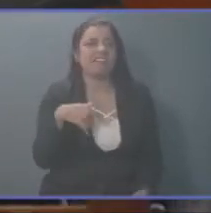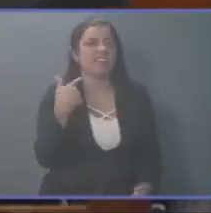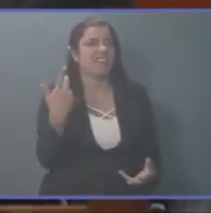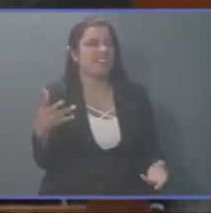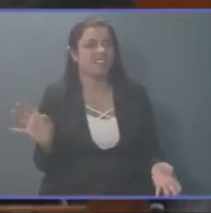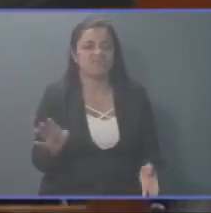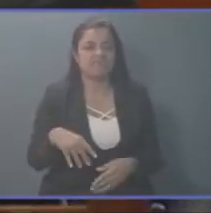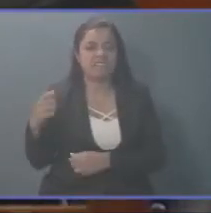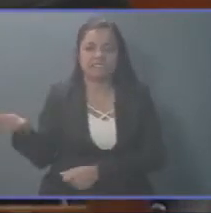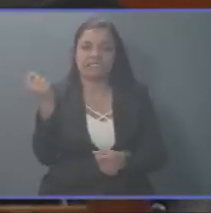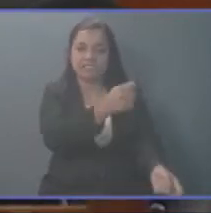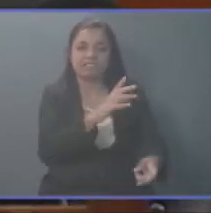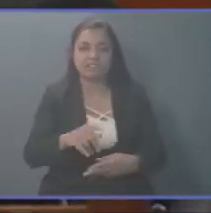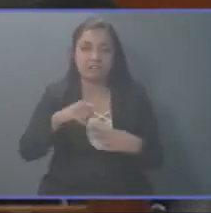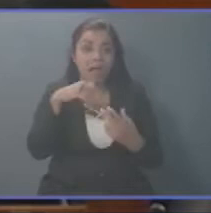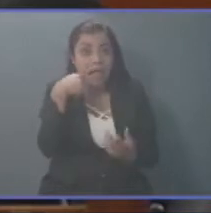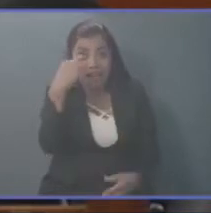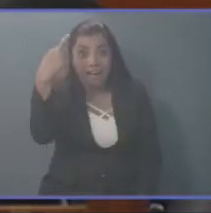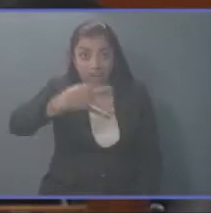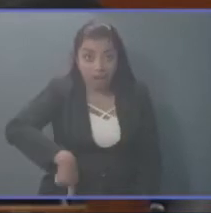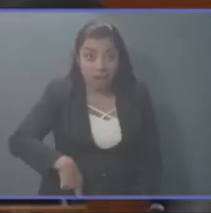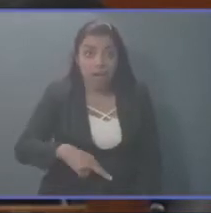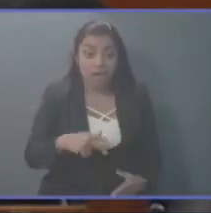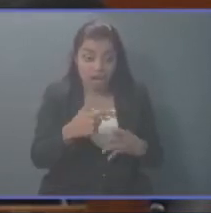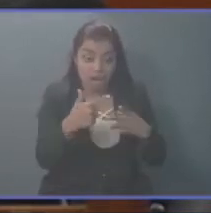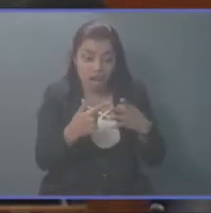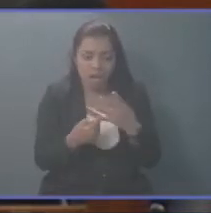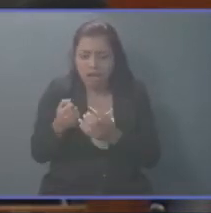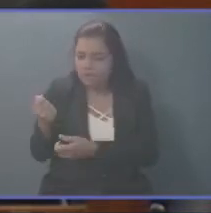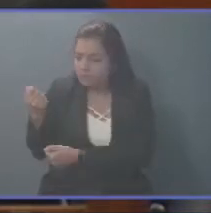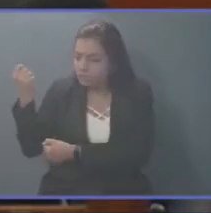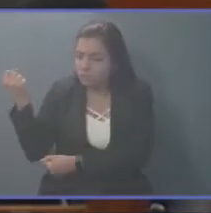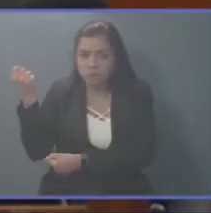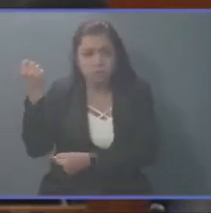una altísima distinción,